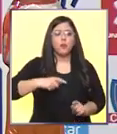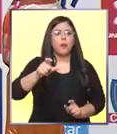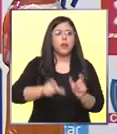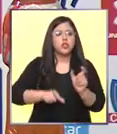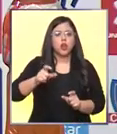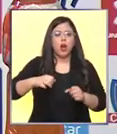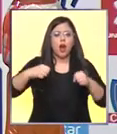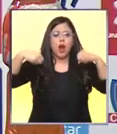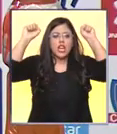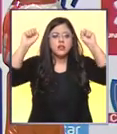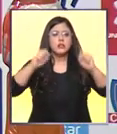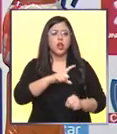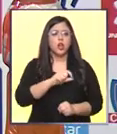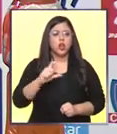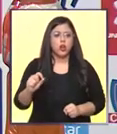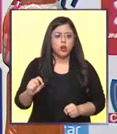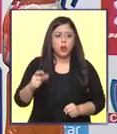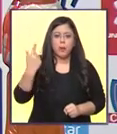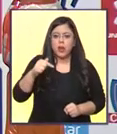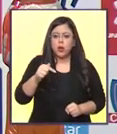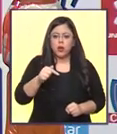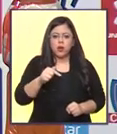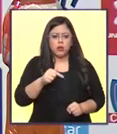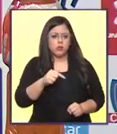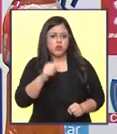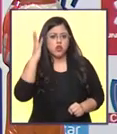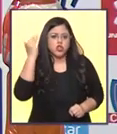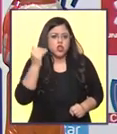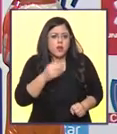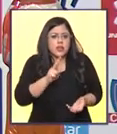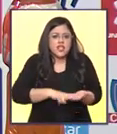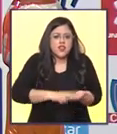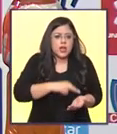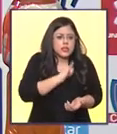él si eran o no. Y eso está...